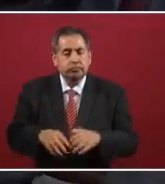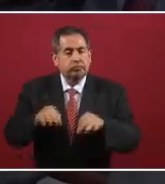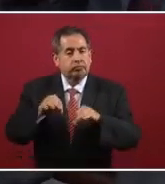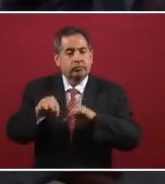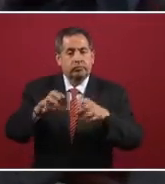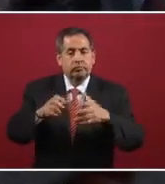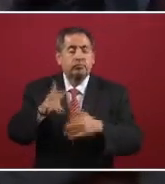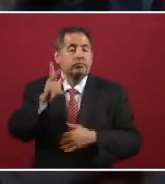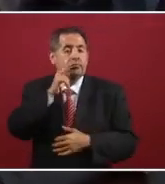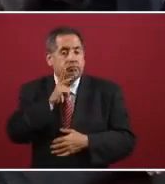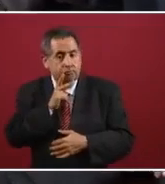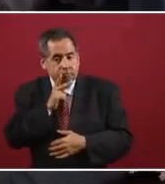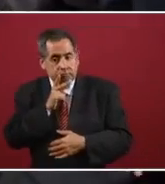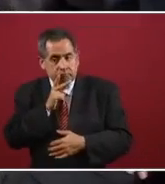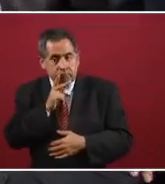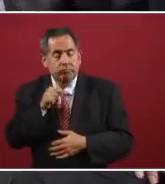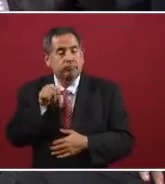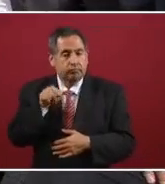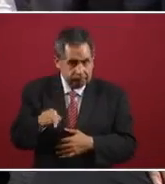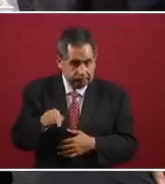trabajadores petroleros.